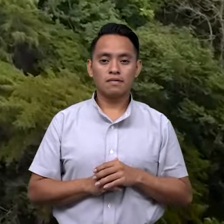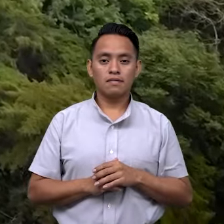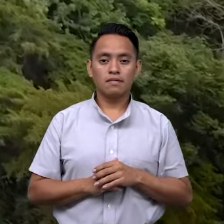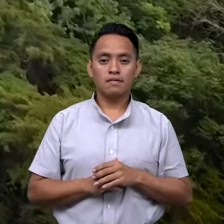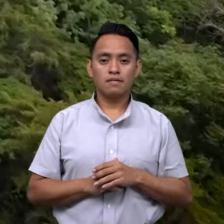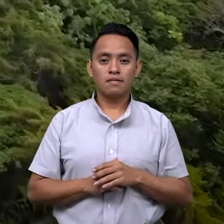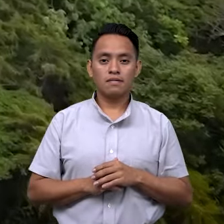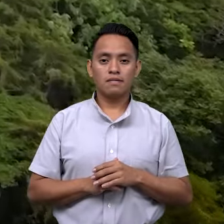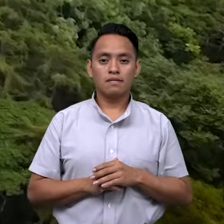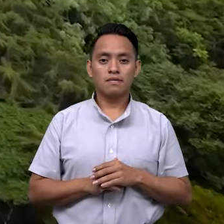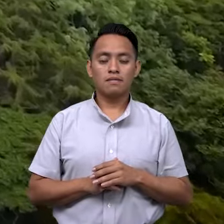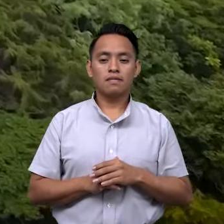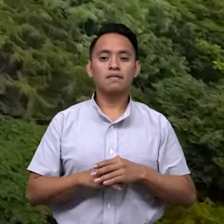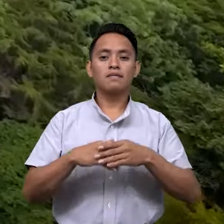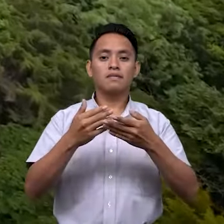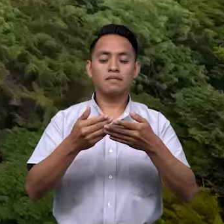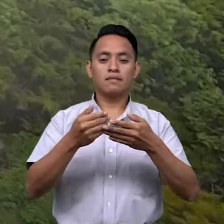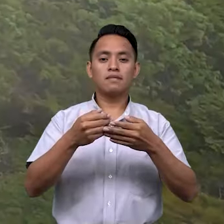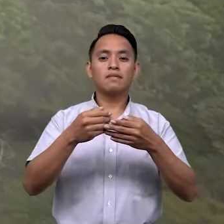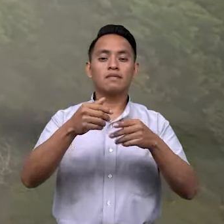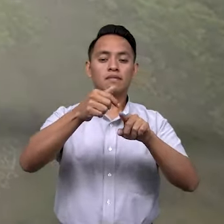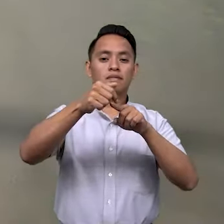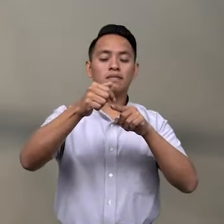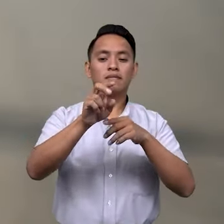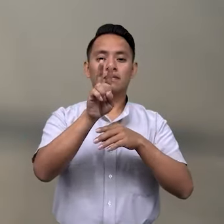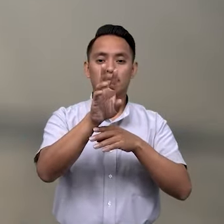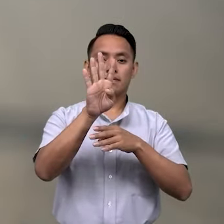El municipio de San Rafael del Norte somos una población de